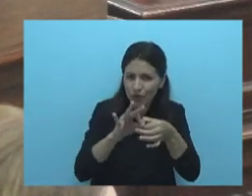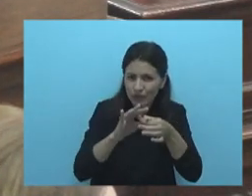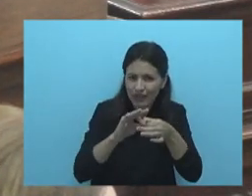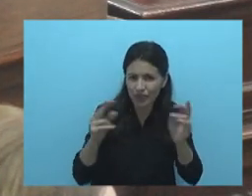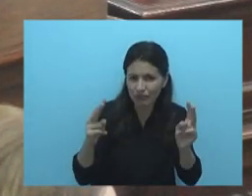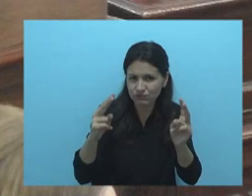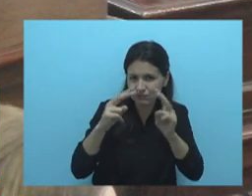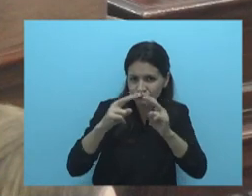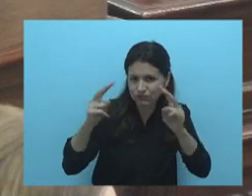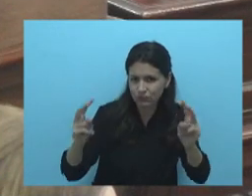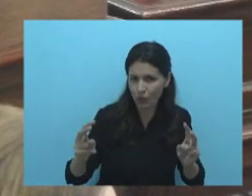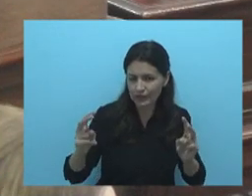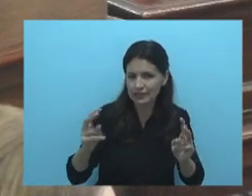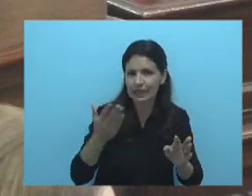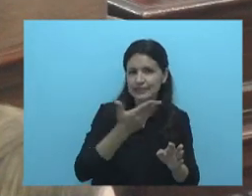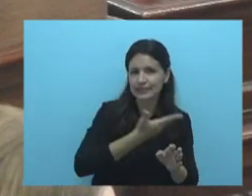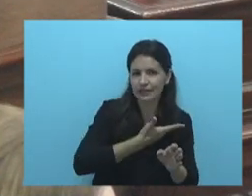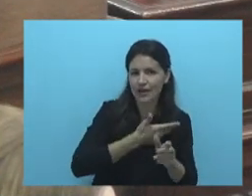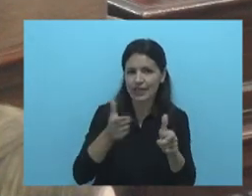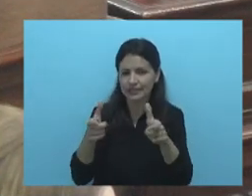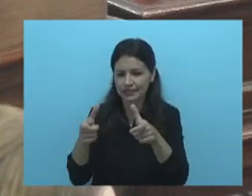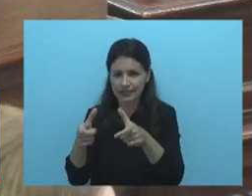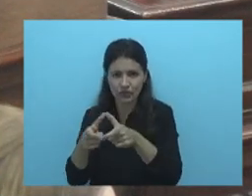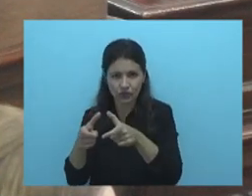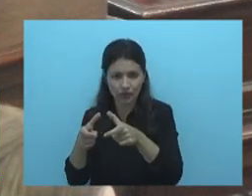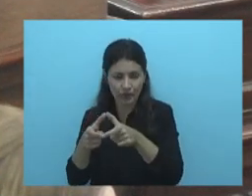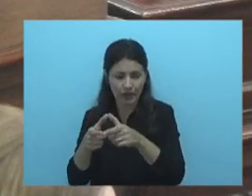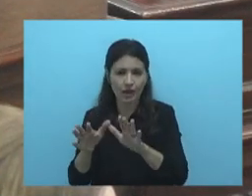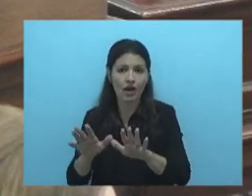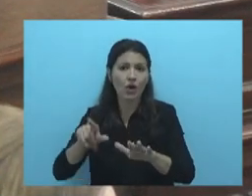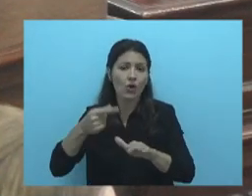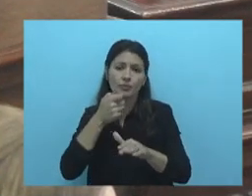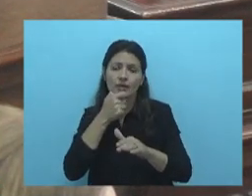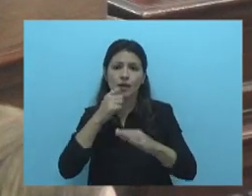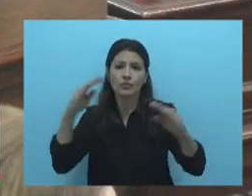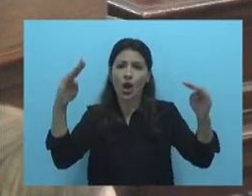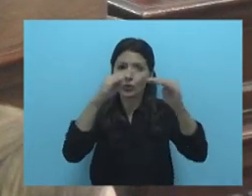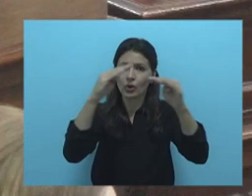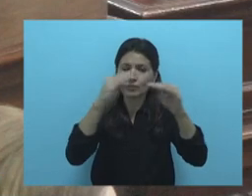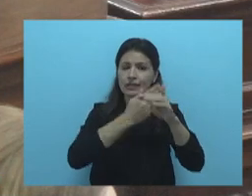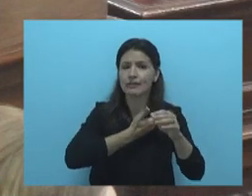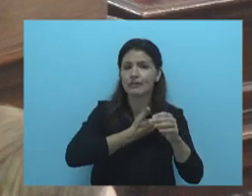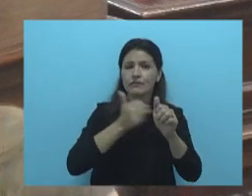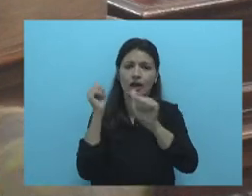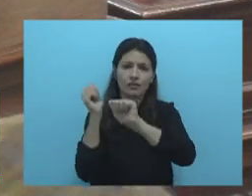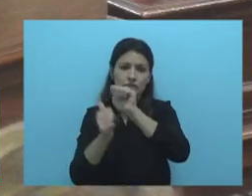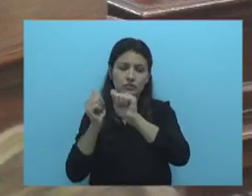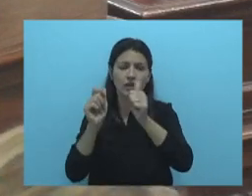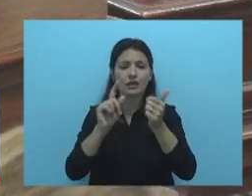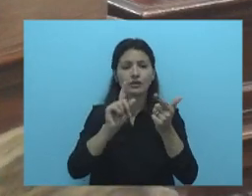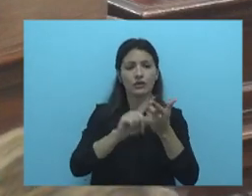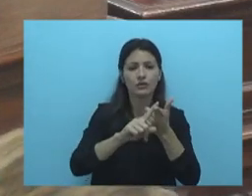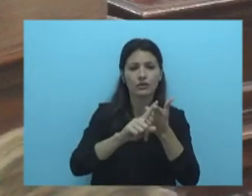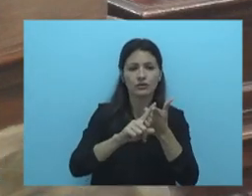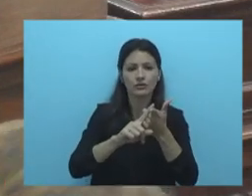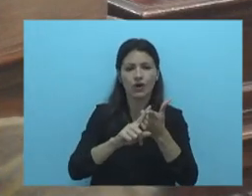el mismo puente que cruza el Salado, que es la autopista Santa Fe-Rosario y lo que se conoce como Acceso Norte,